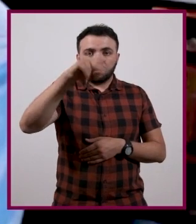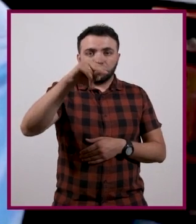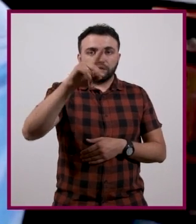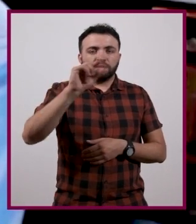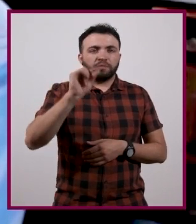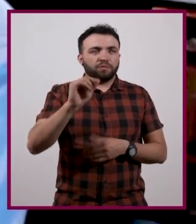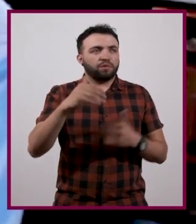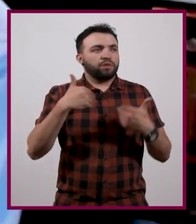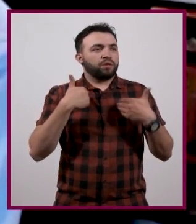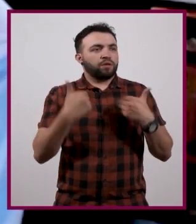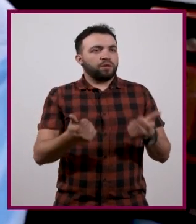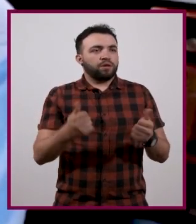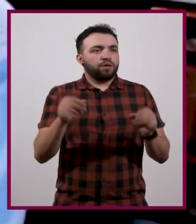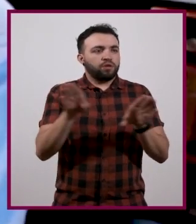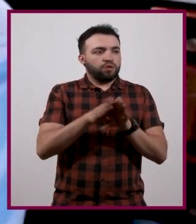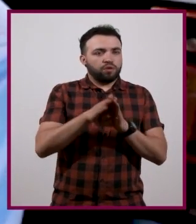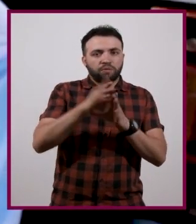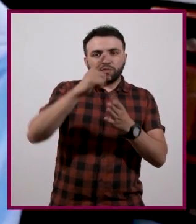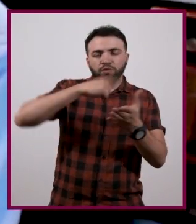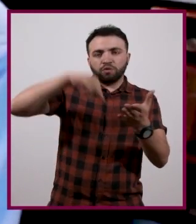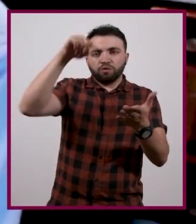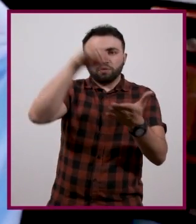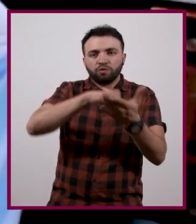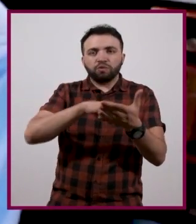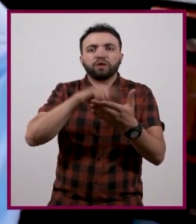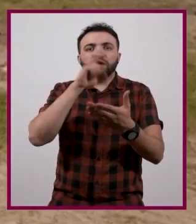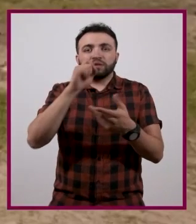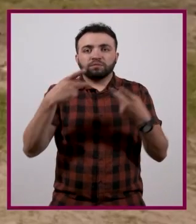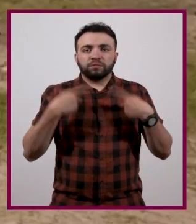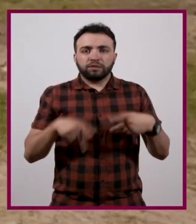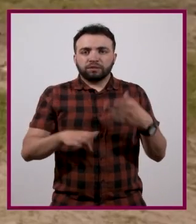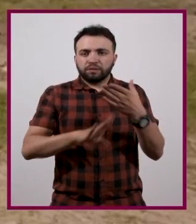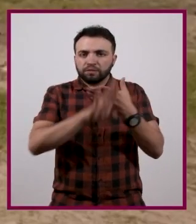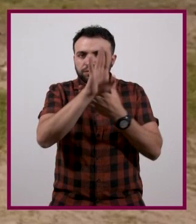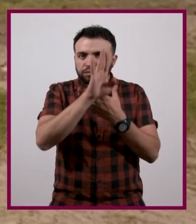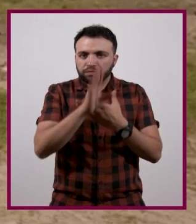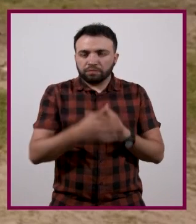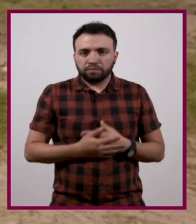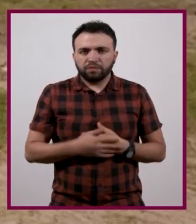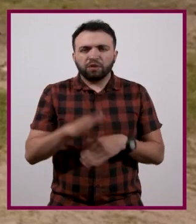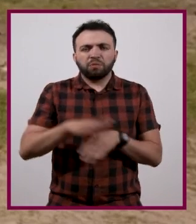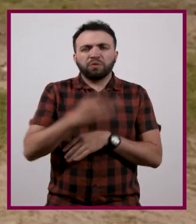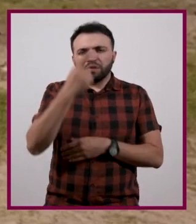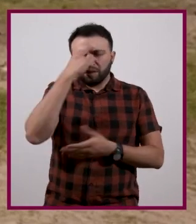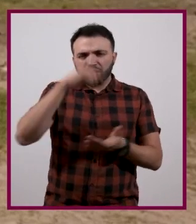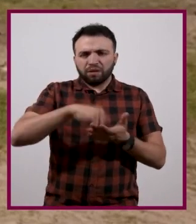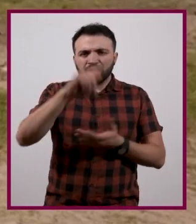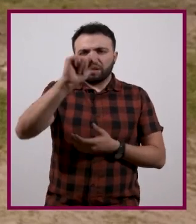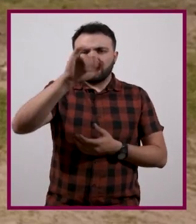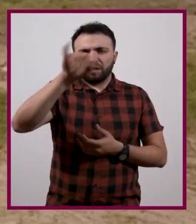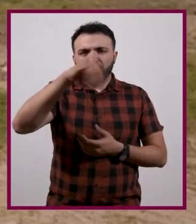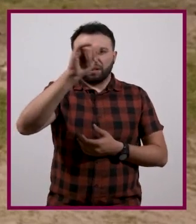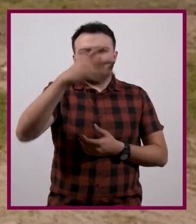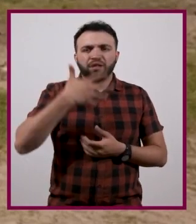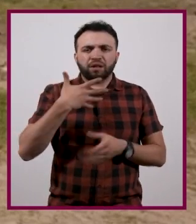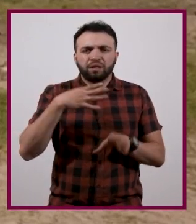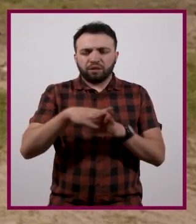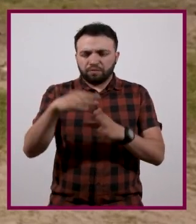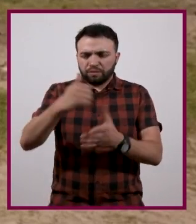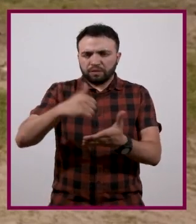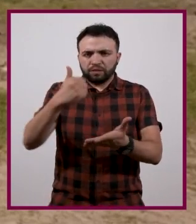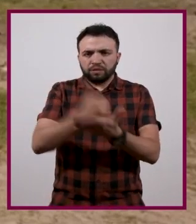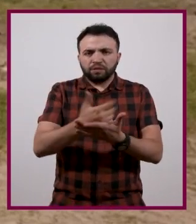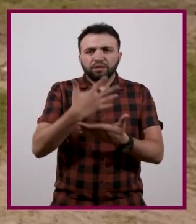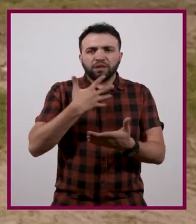entender algo así como el lugar de los seres invisibles. ¿Por qué se sabe que el Tajín fue un centro ceremonial? ¿Qué